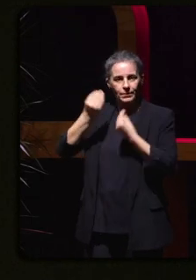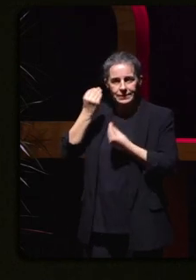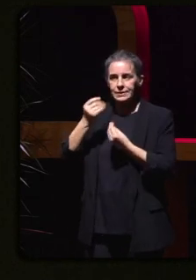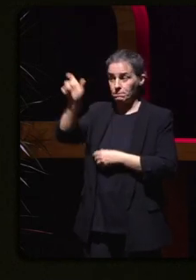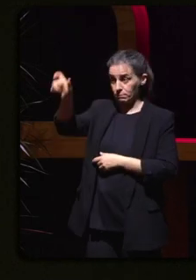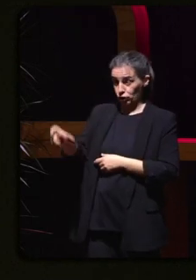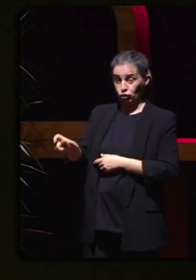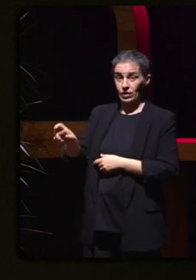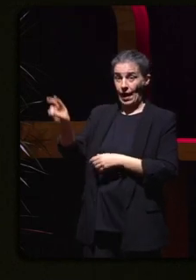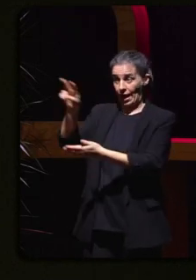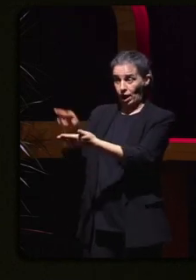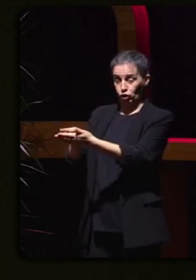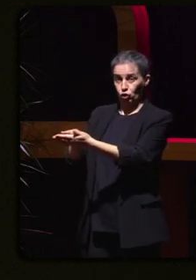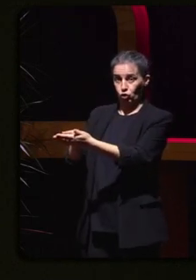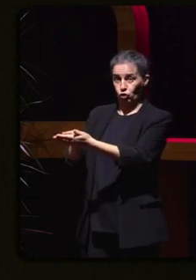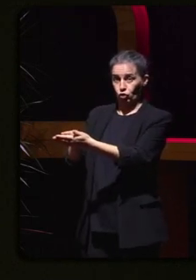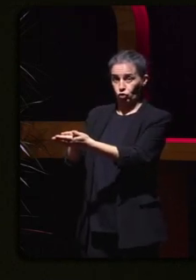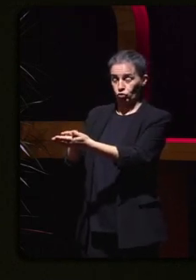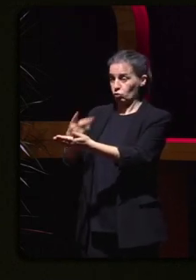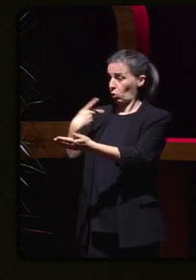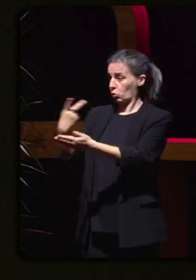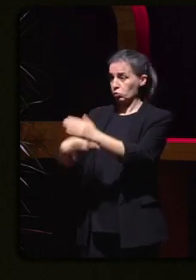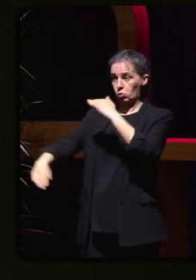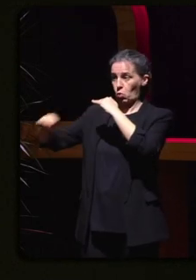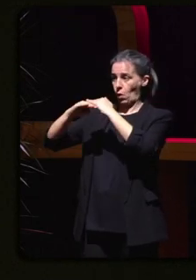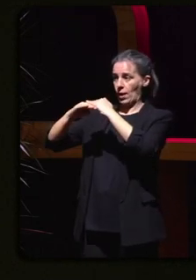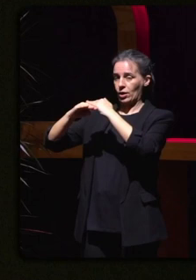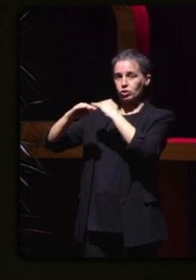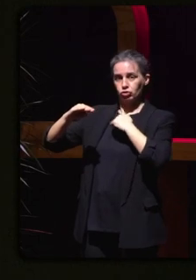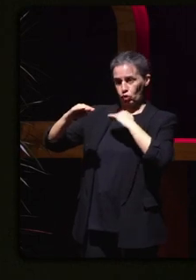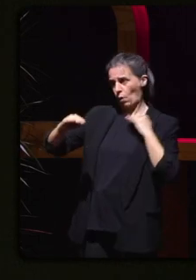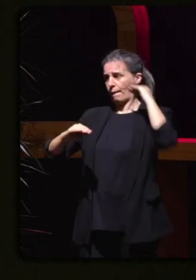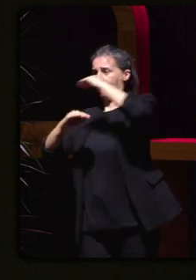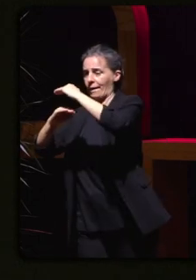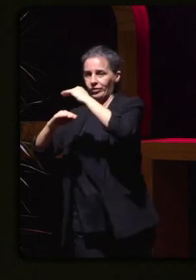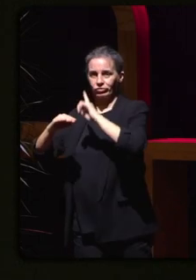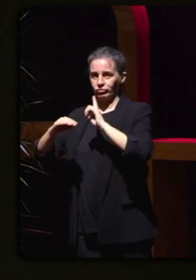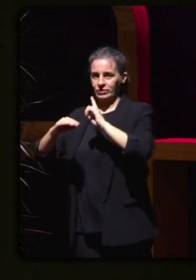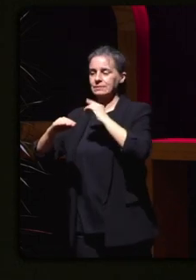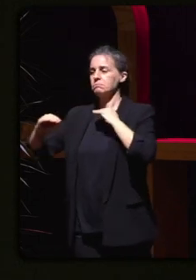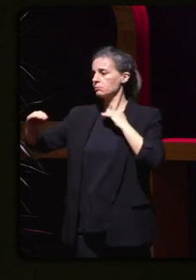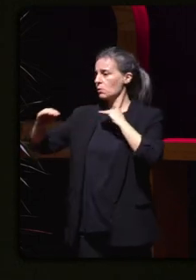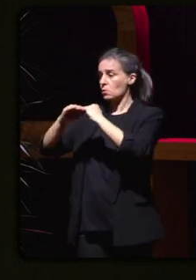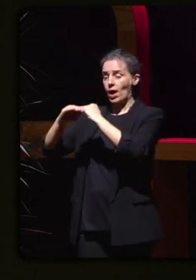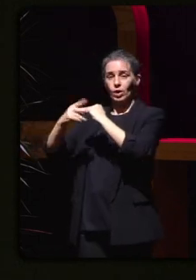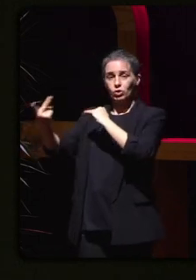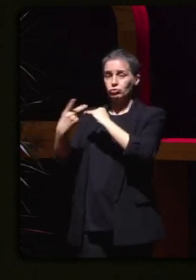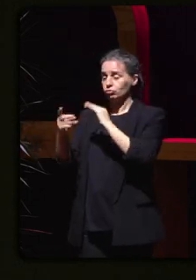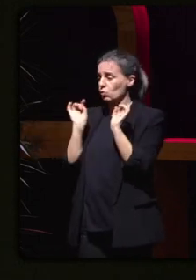sabe menos que yo yo voy a considerar al lector como un cómplice porque